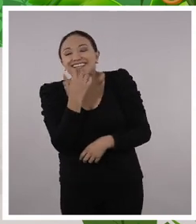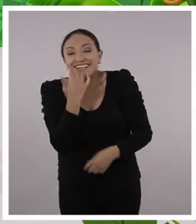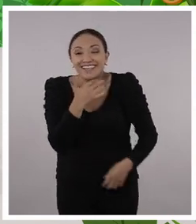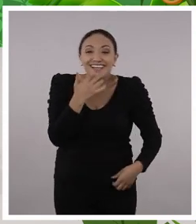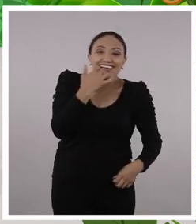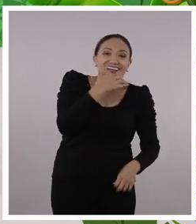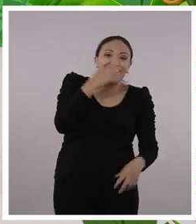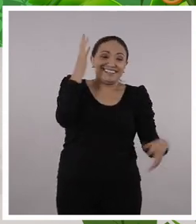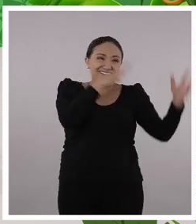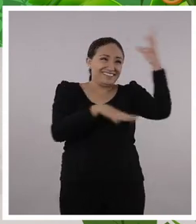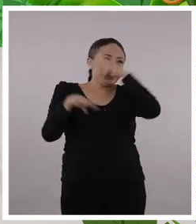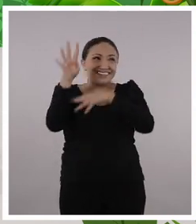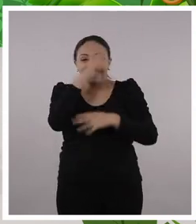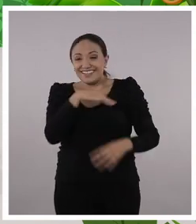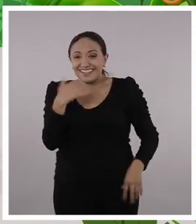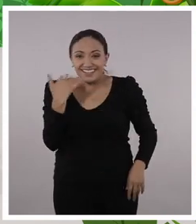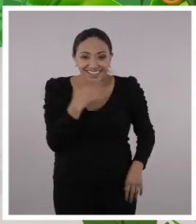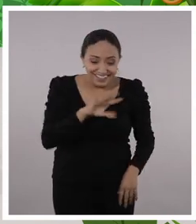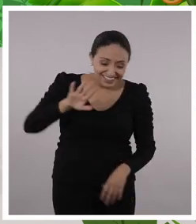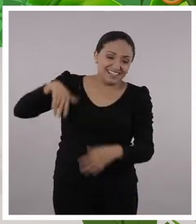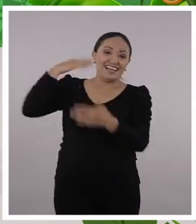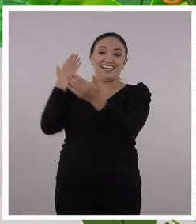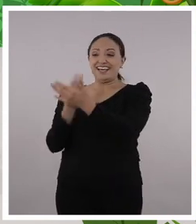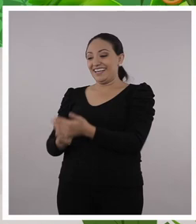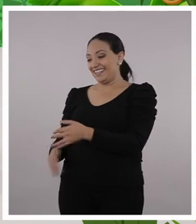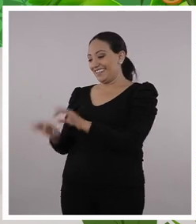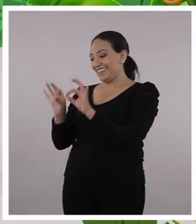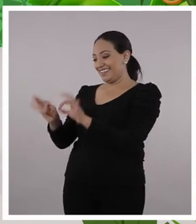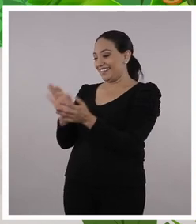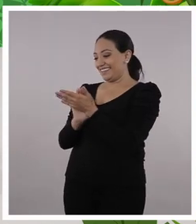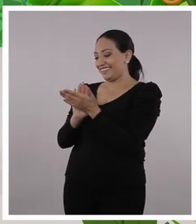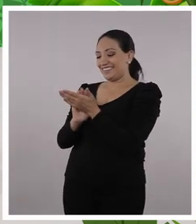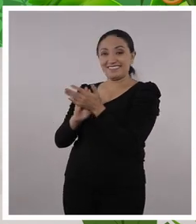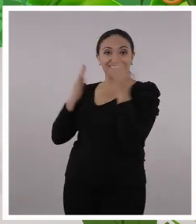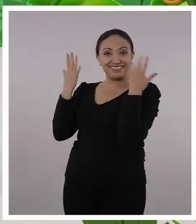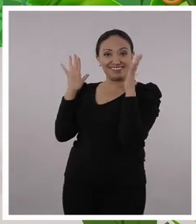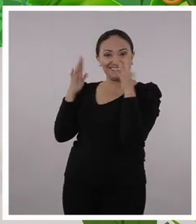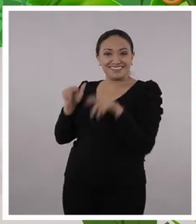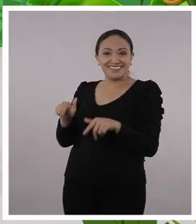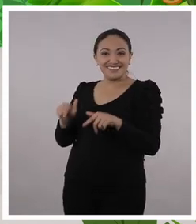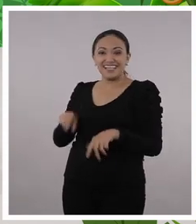¡Ah! ¡Dale! ¡La llegas! ¡Y llegó la serpiente!